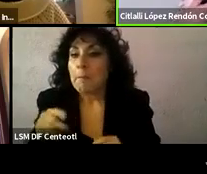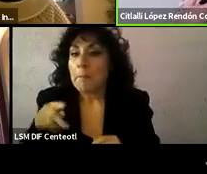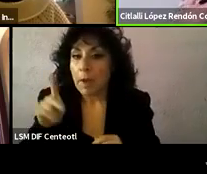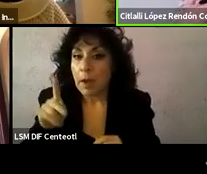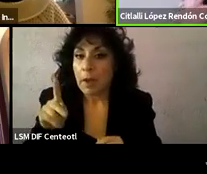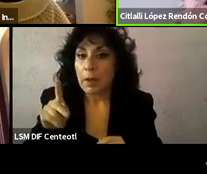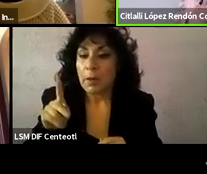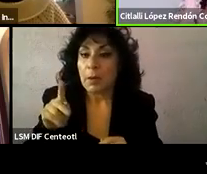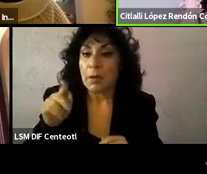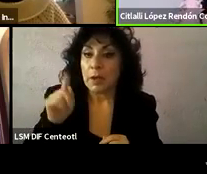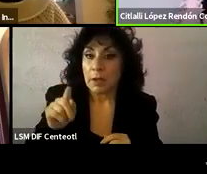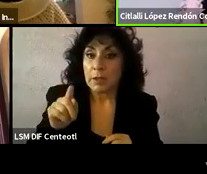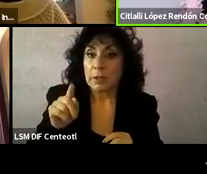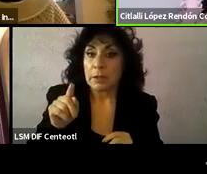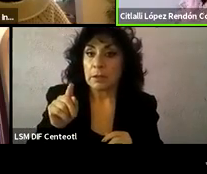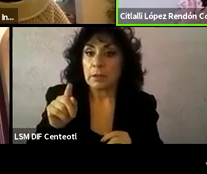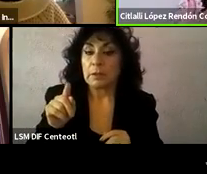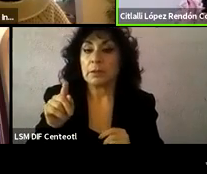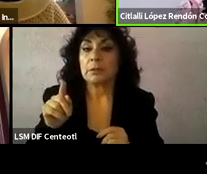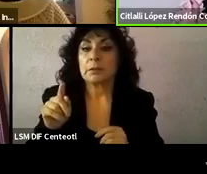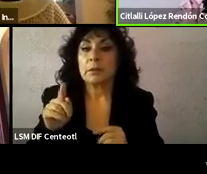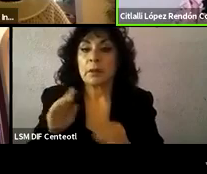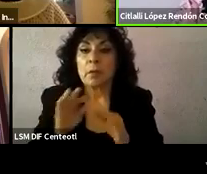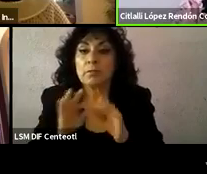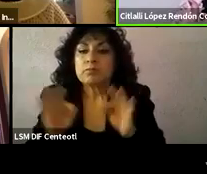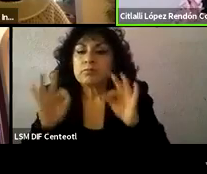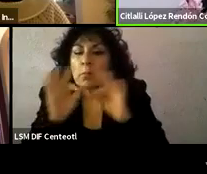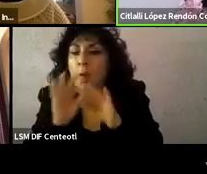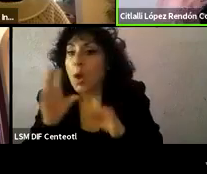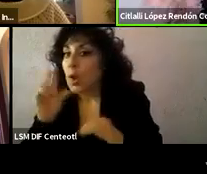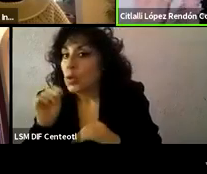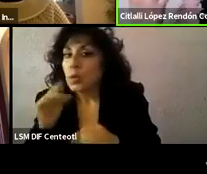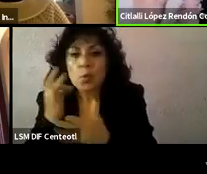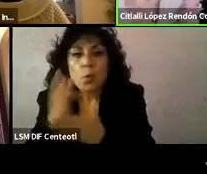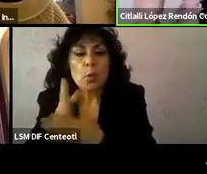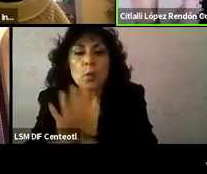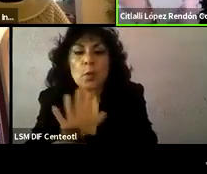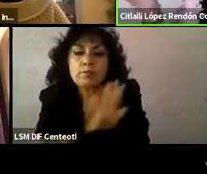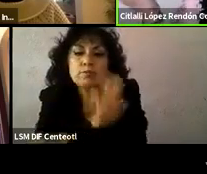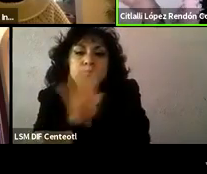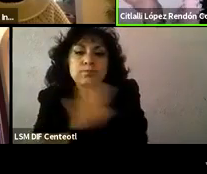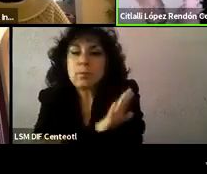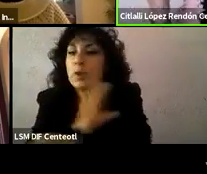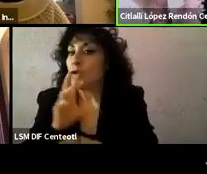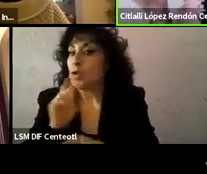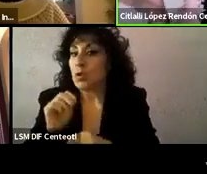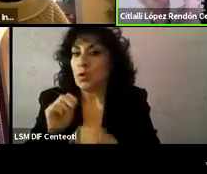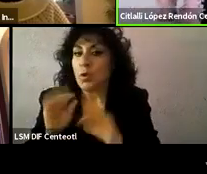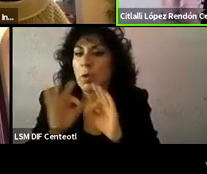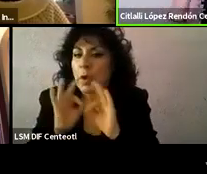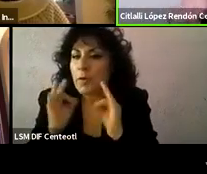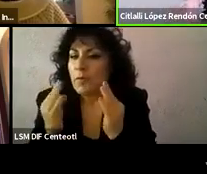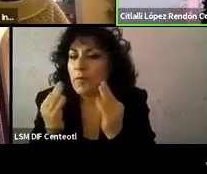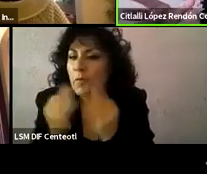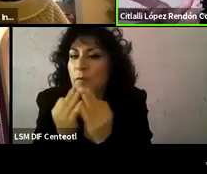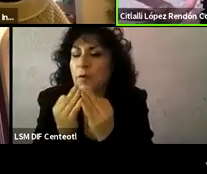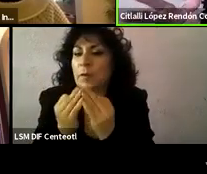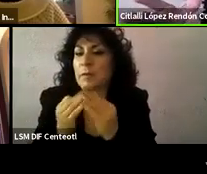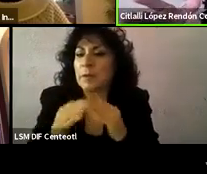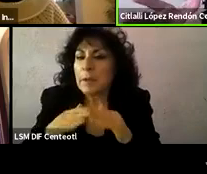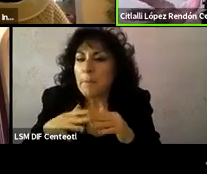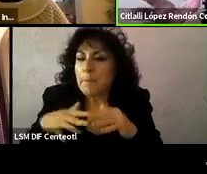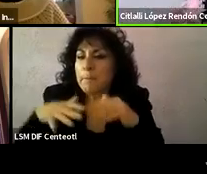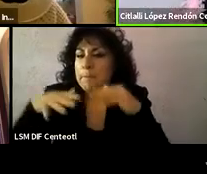una cuestión que viene nada más de la emoción, ¿no? Sino que hay estructuras mucho más grandes que soportan y generan